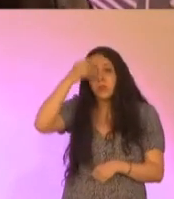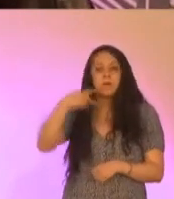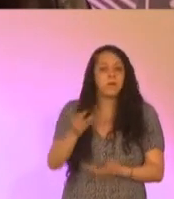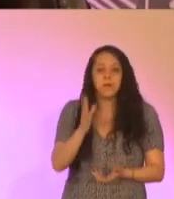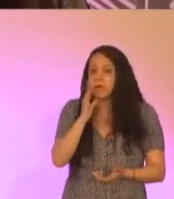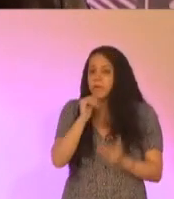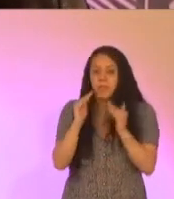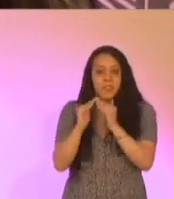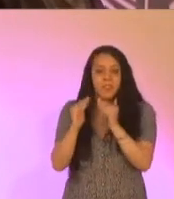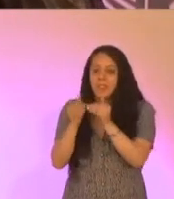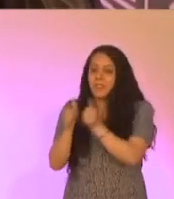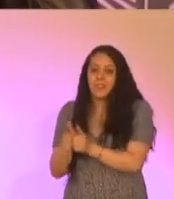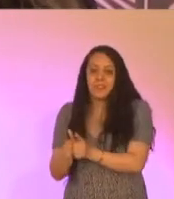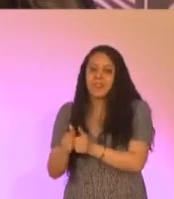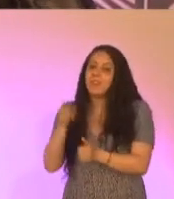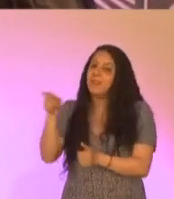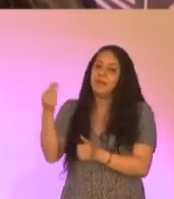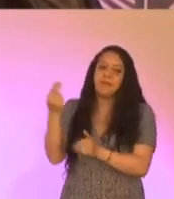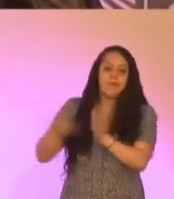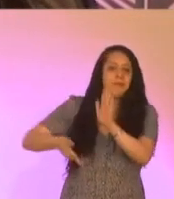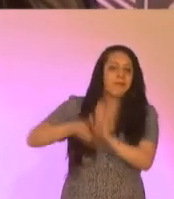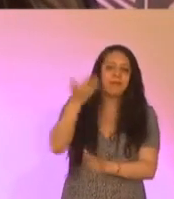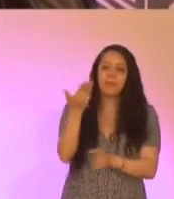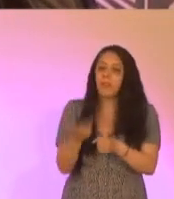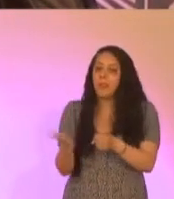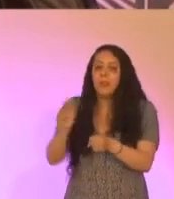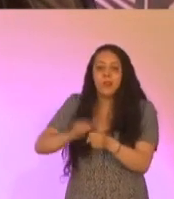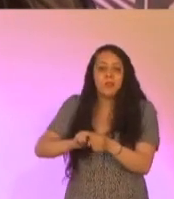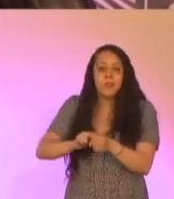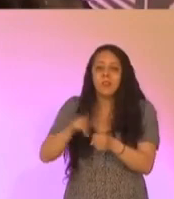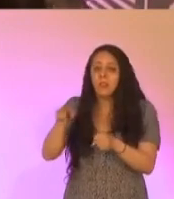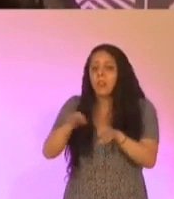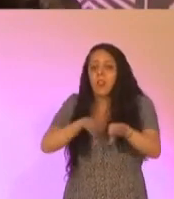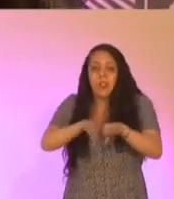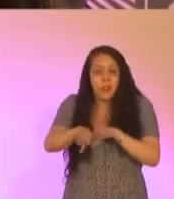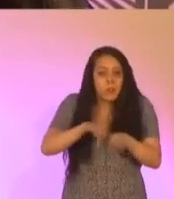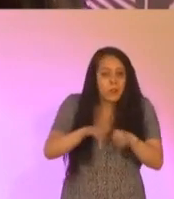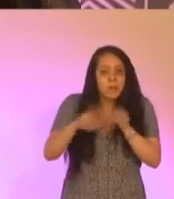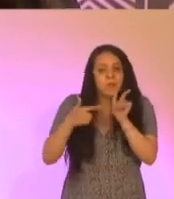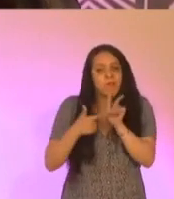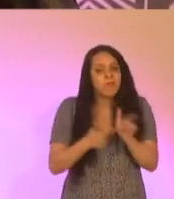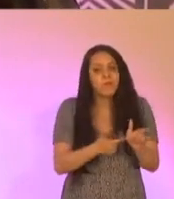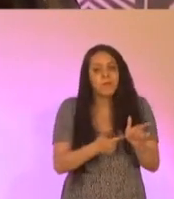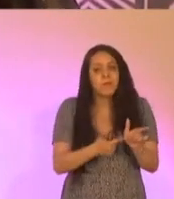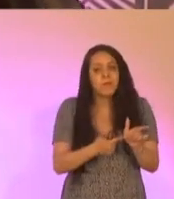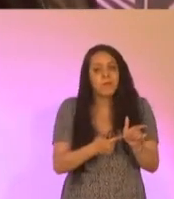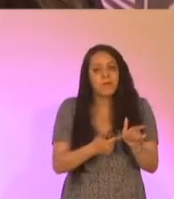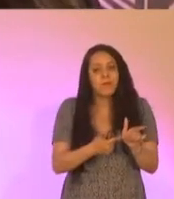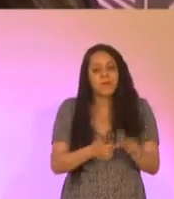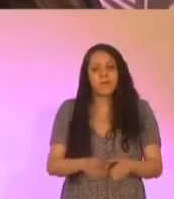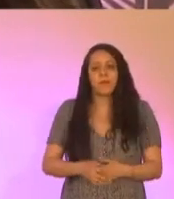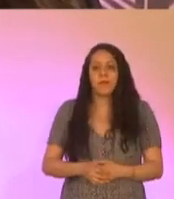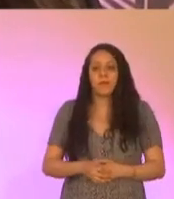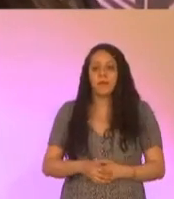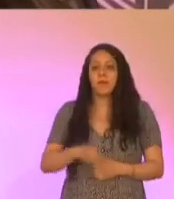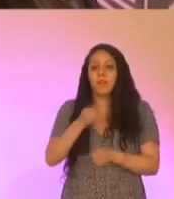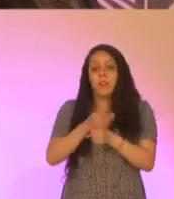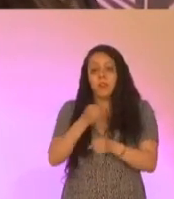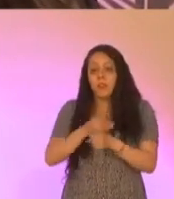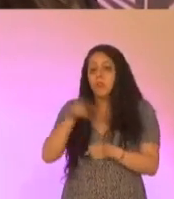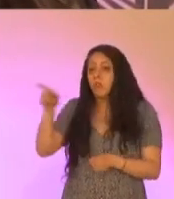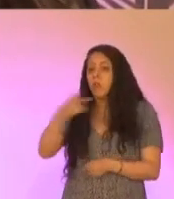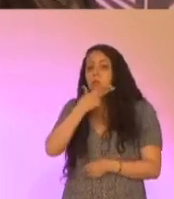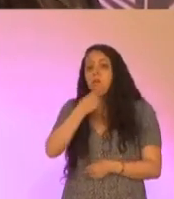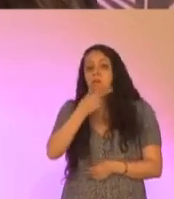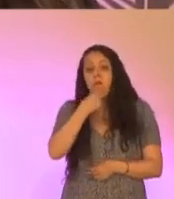que empieza a terminar pero me gustaría por ejemplo bueno si quieren para cambiar el orden lanús primero y luego se